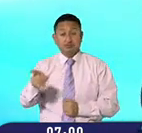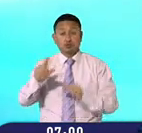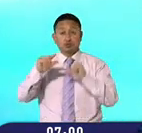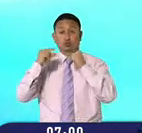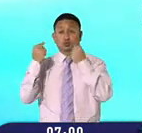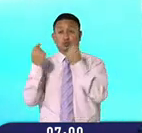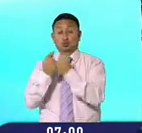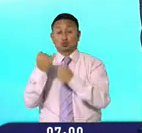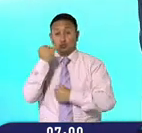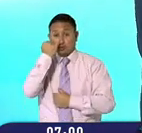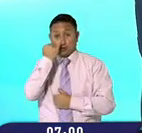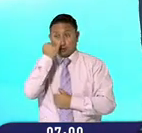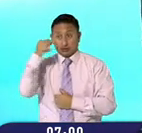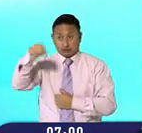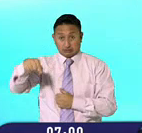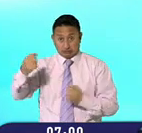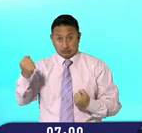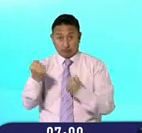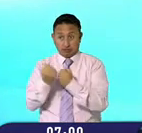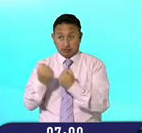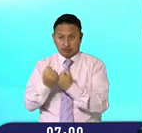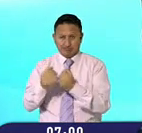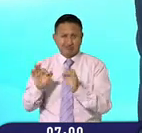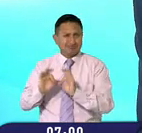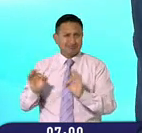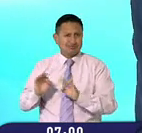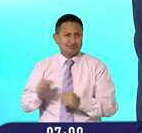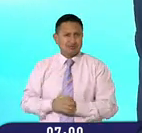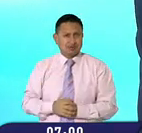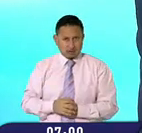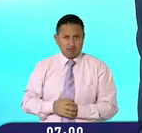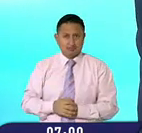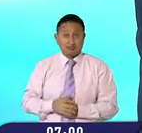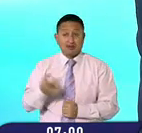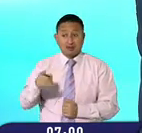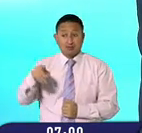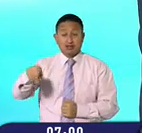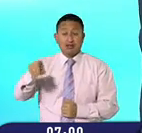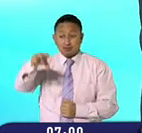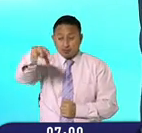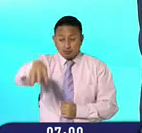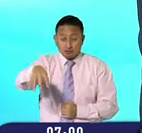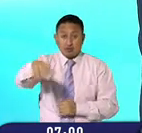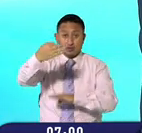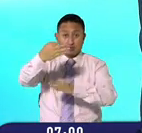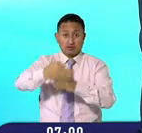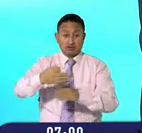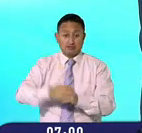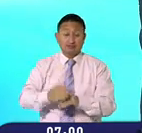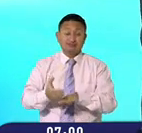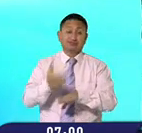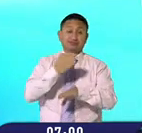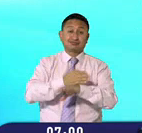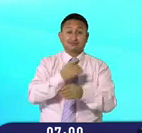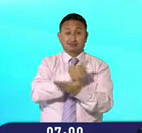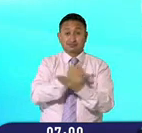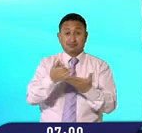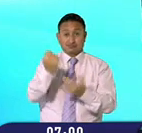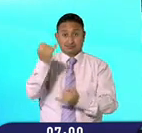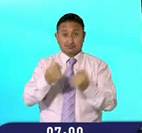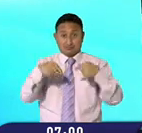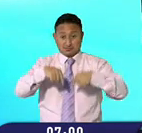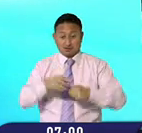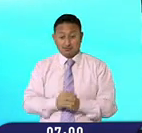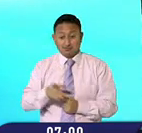del Ecuador, CONAIE, sino también en lo local. El pasado fin de semana no logró que su candidato gane